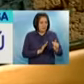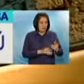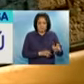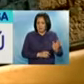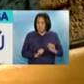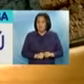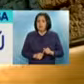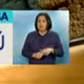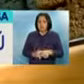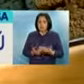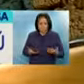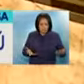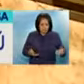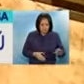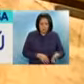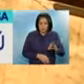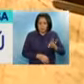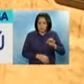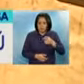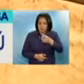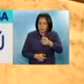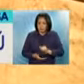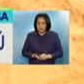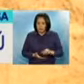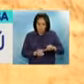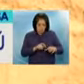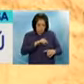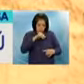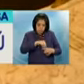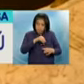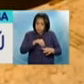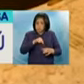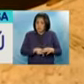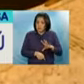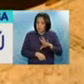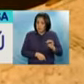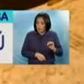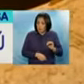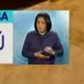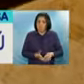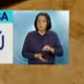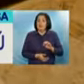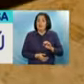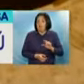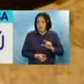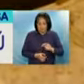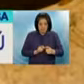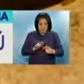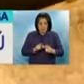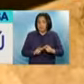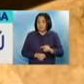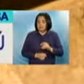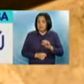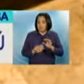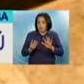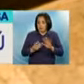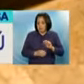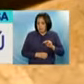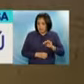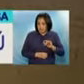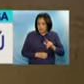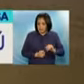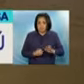el cargamento se encontró una alimentadora que almacena hasta 50 balas en pistola calibre 9 milímetros luego de